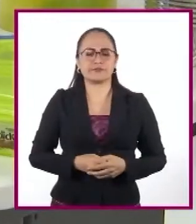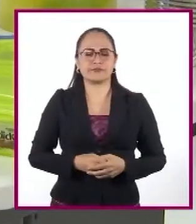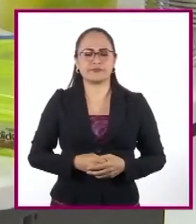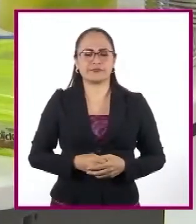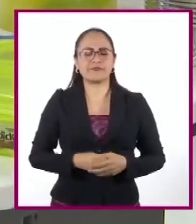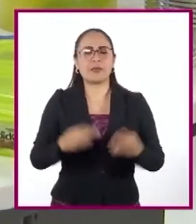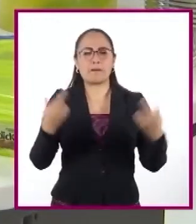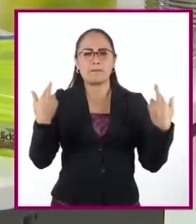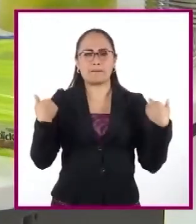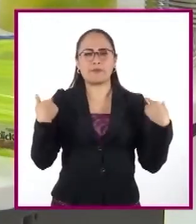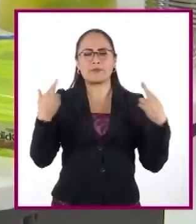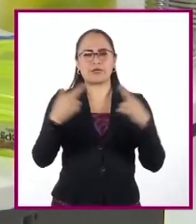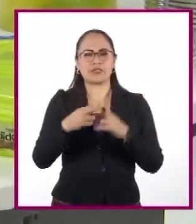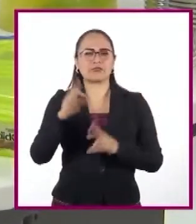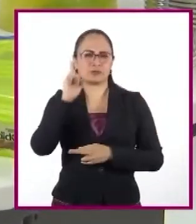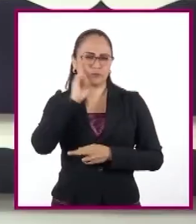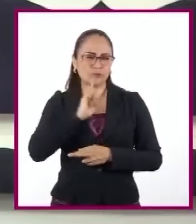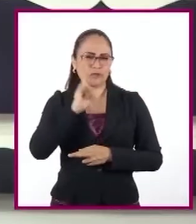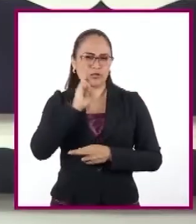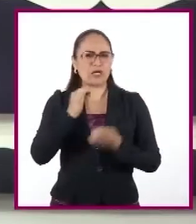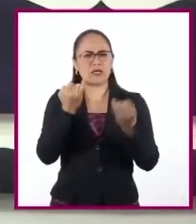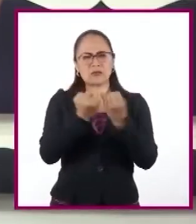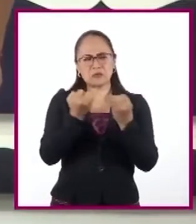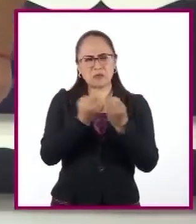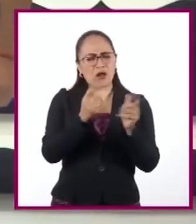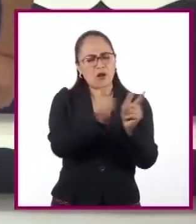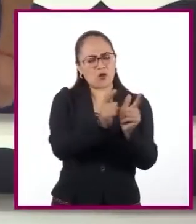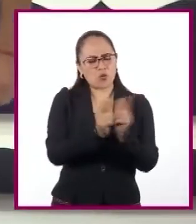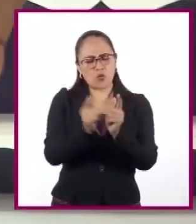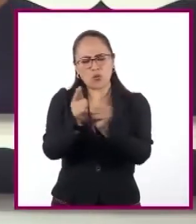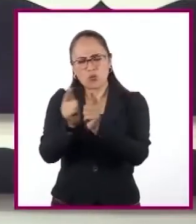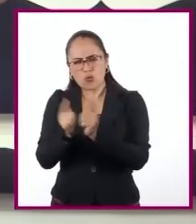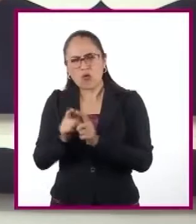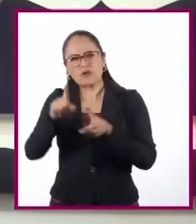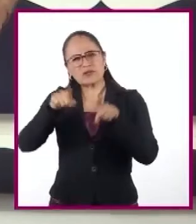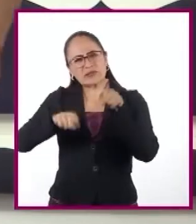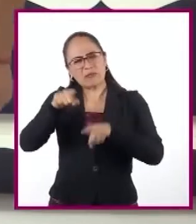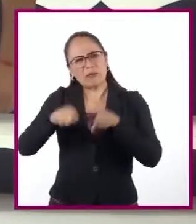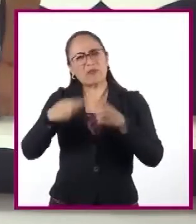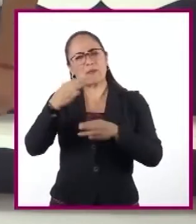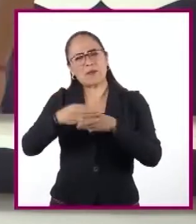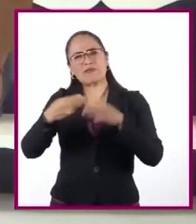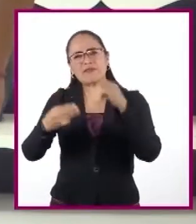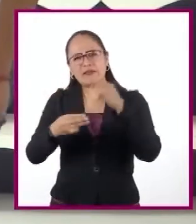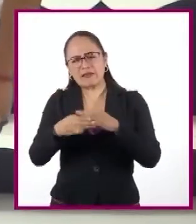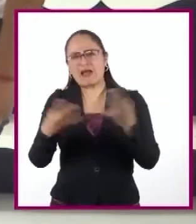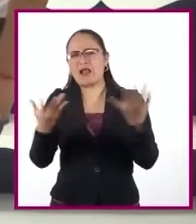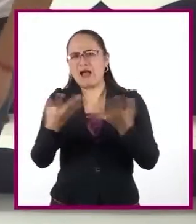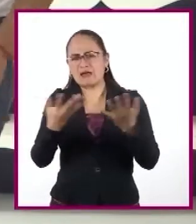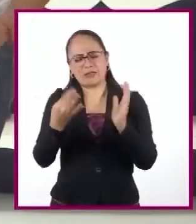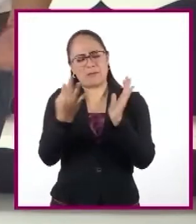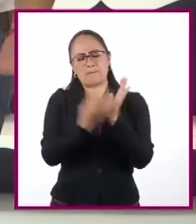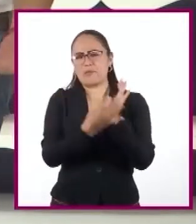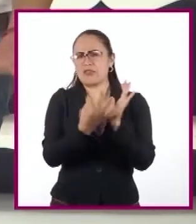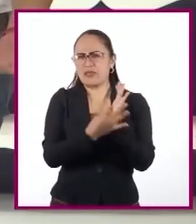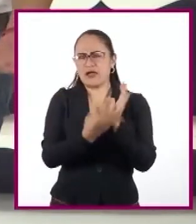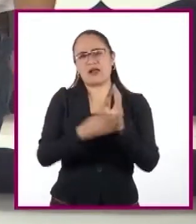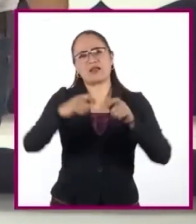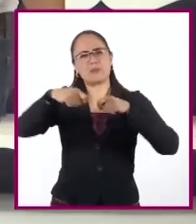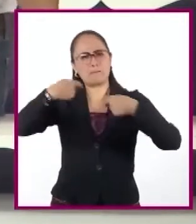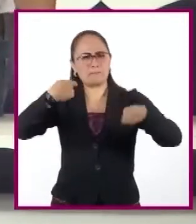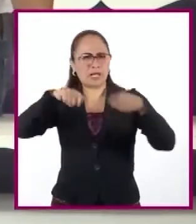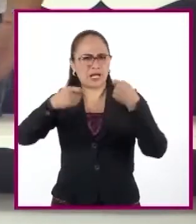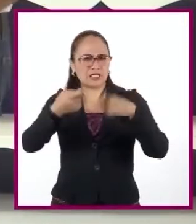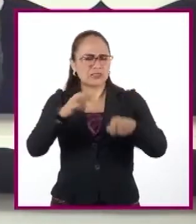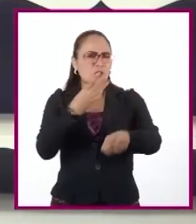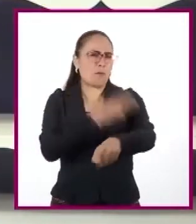Maestra, otro criterio sería clasificarlos de acuerdo con el material que están hechos en metales, plásticos y